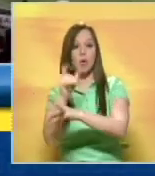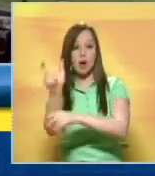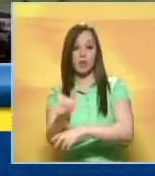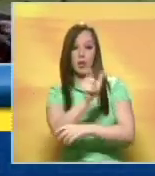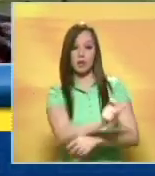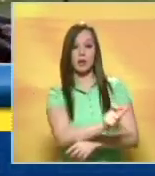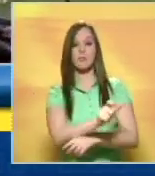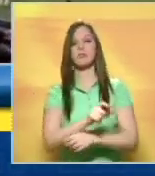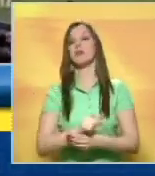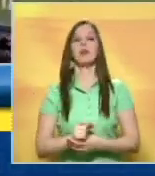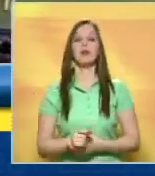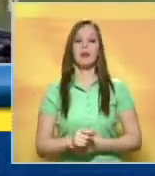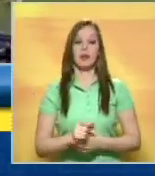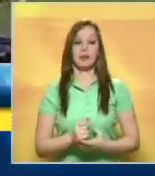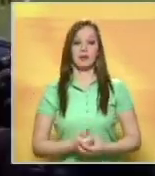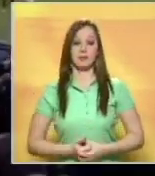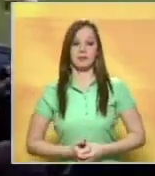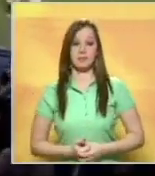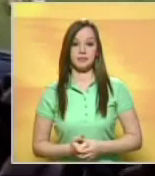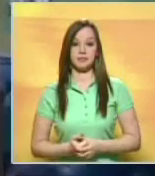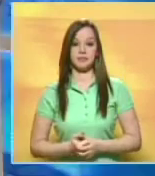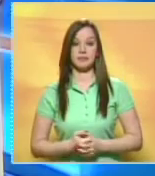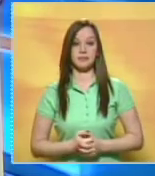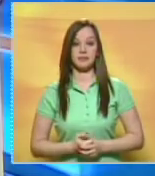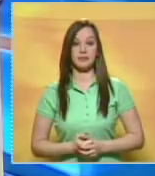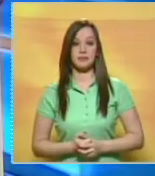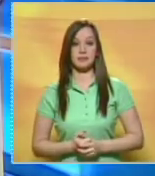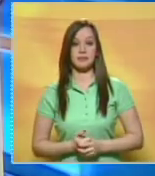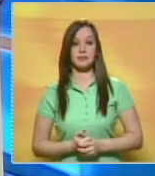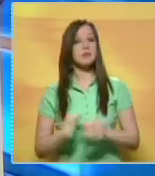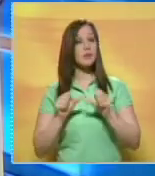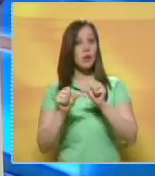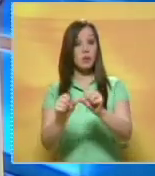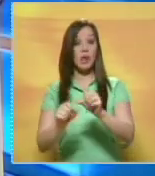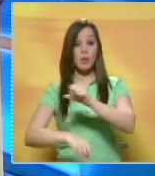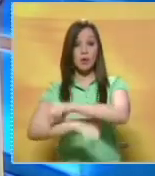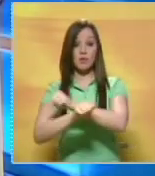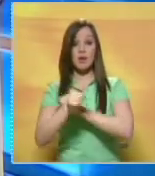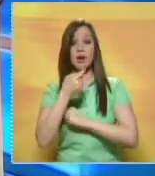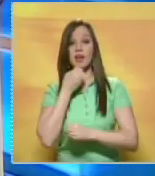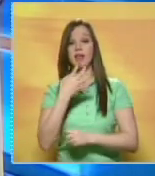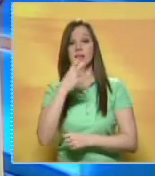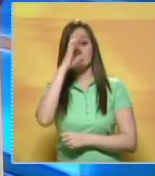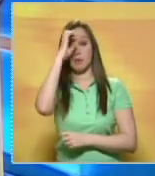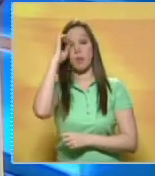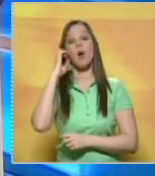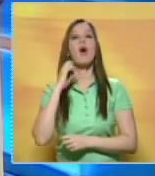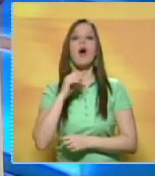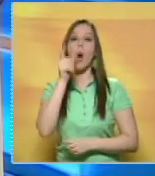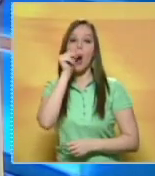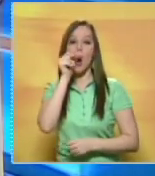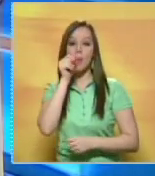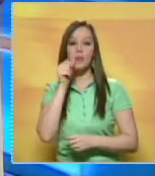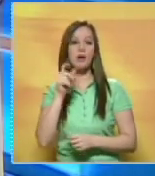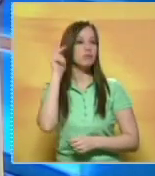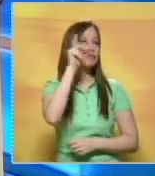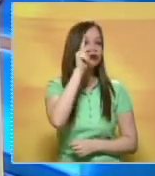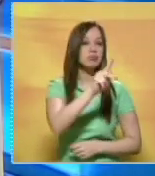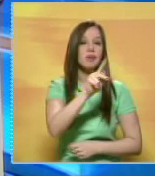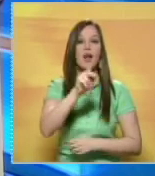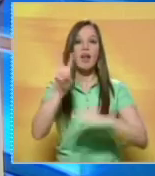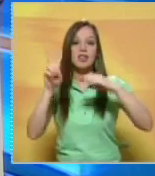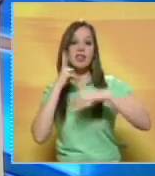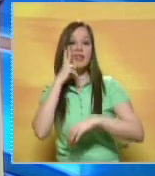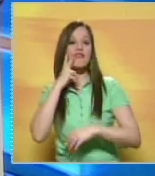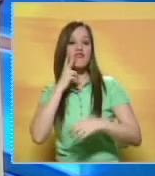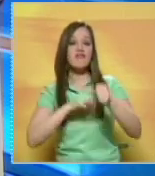Carrión, Danilo León y Orlando Muñoz. Continuamos con fútbol y les contamos que el director técnico de la Vinotinto, Noel Chita San Vicente,